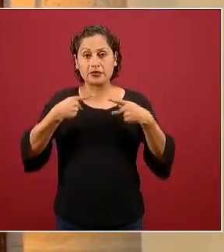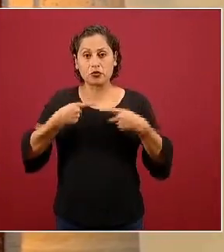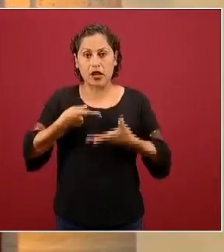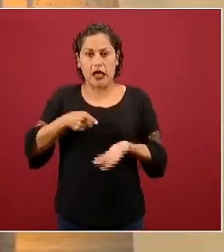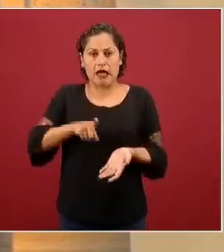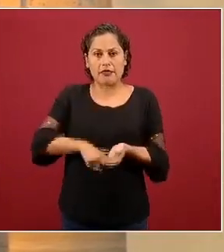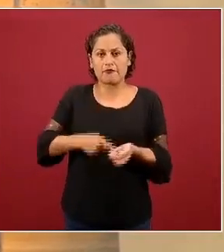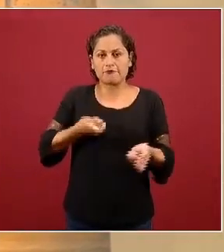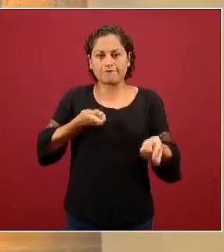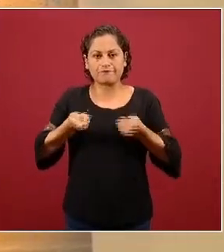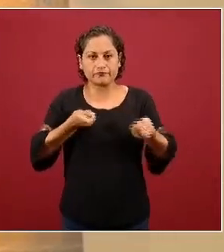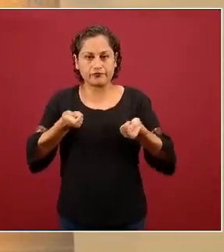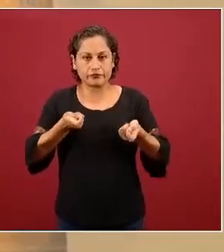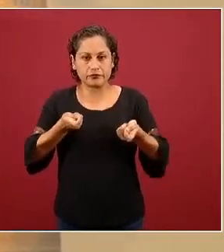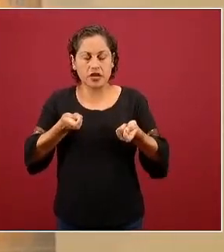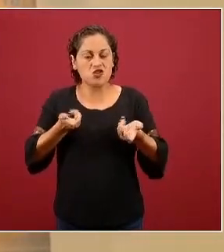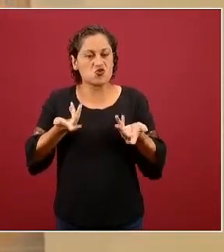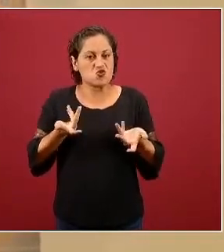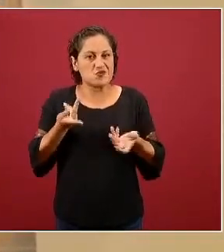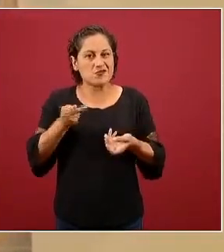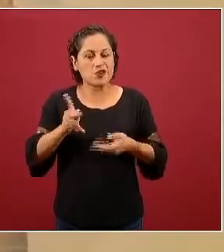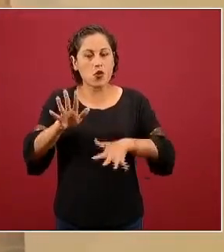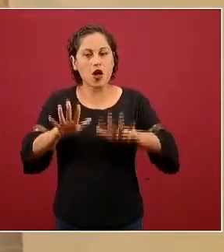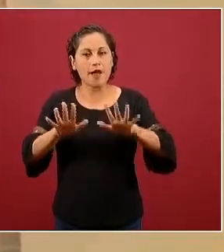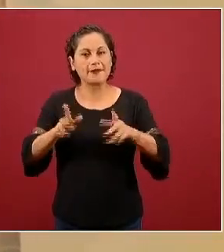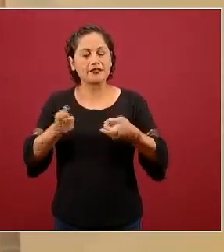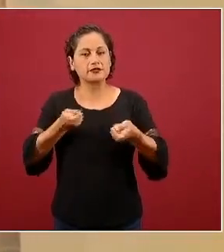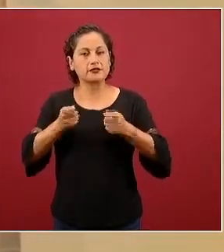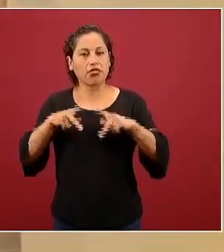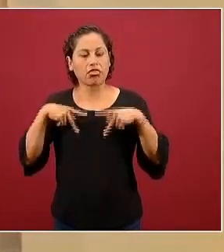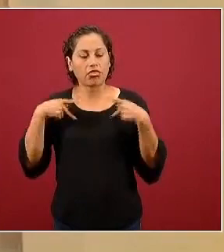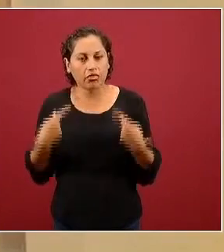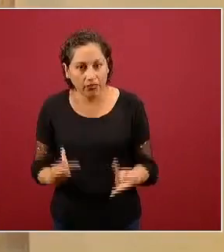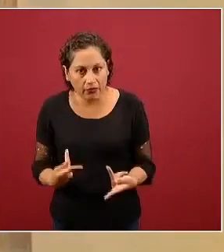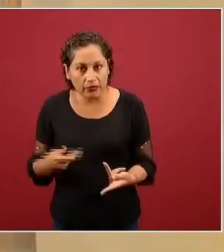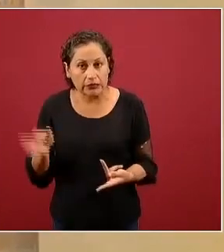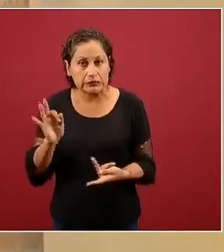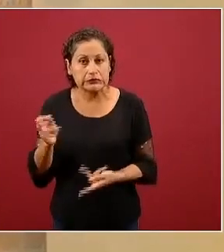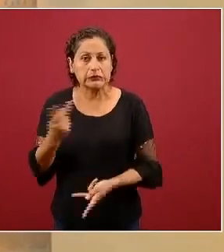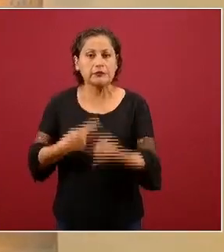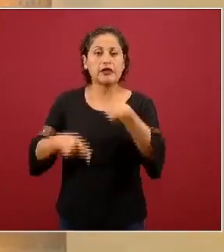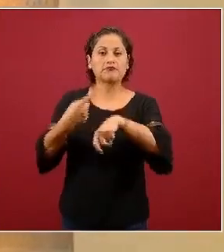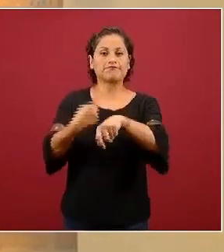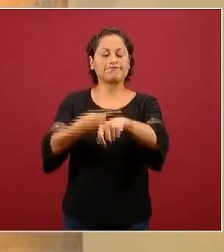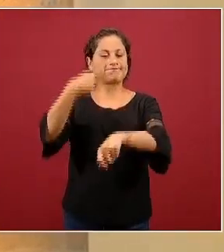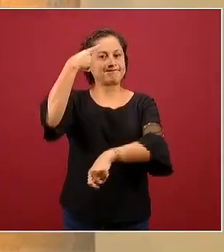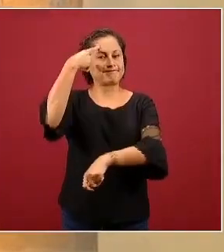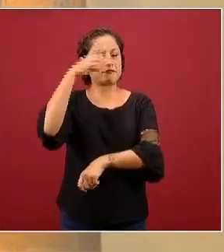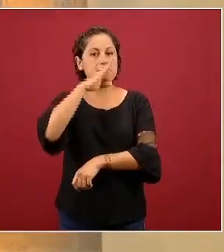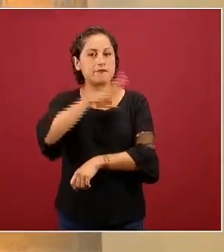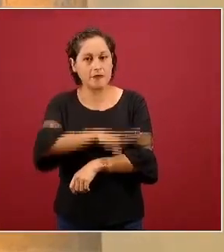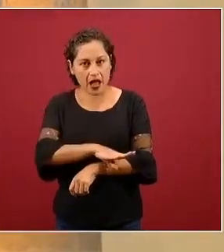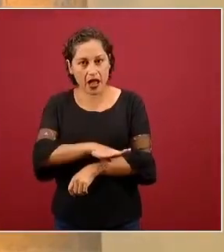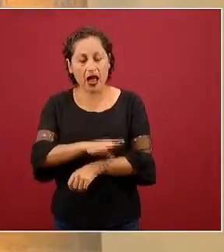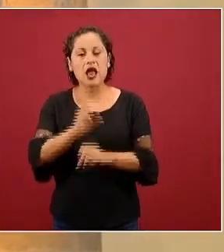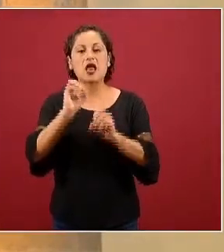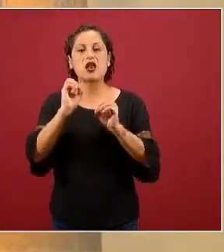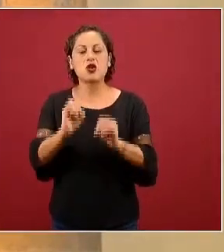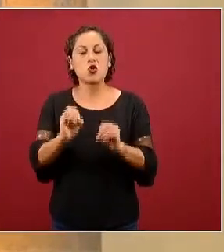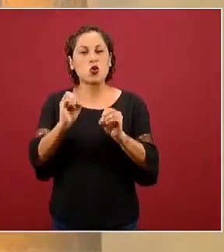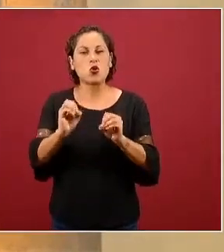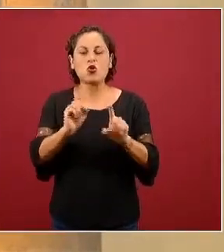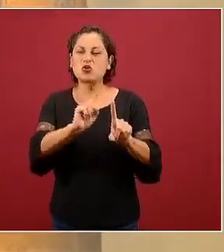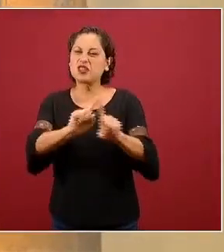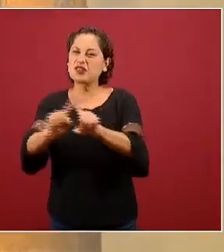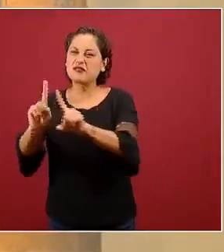esa persona, en algún trastorno psiquiátrico de salud mental o en un sinfín